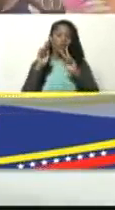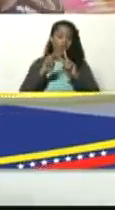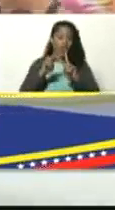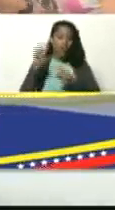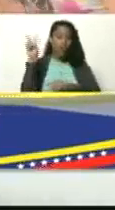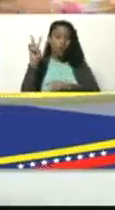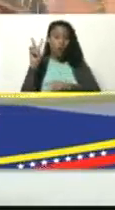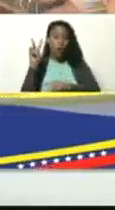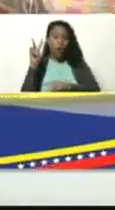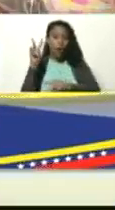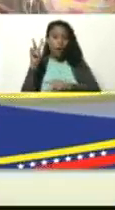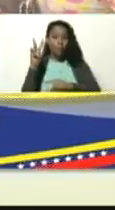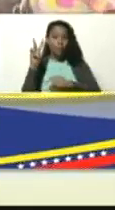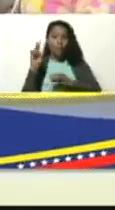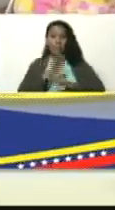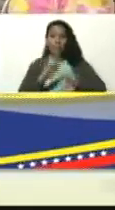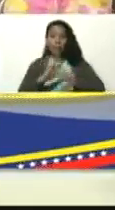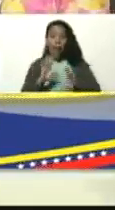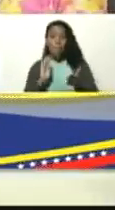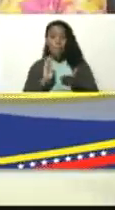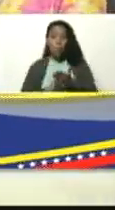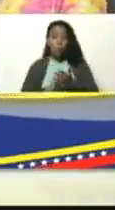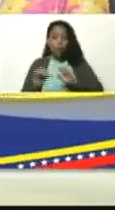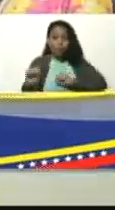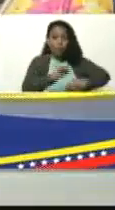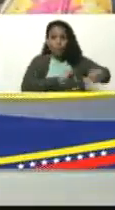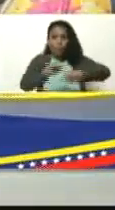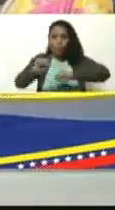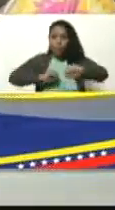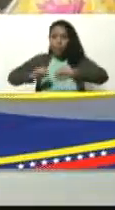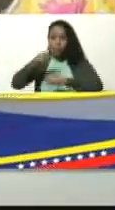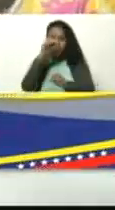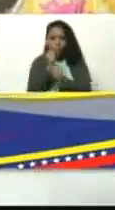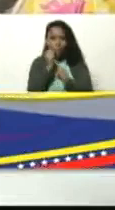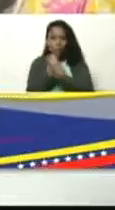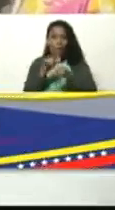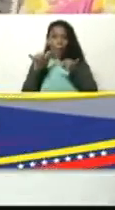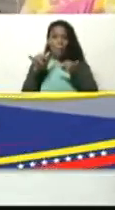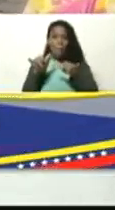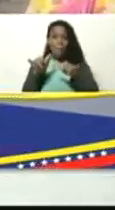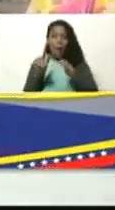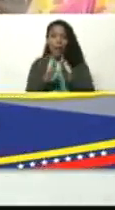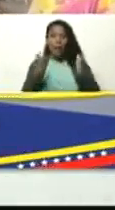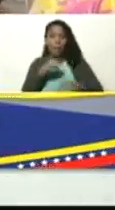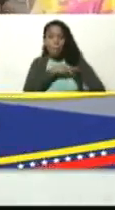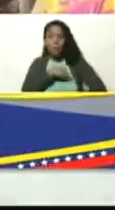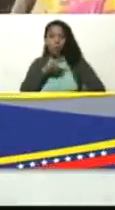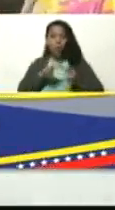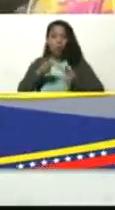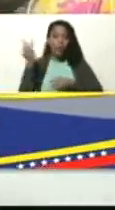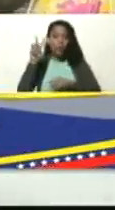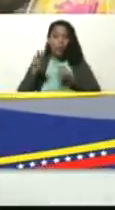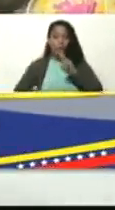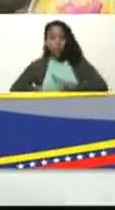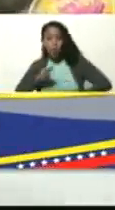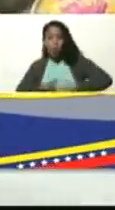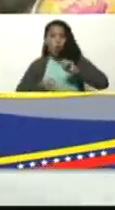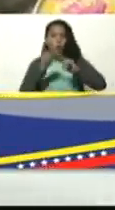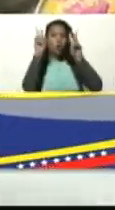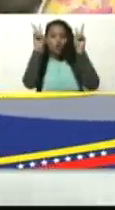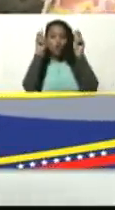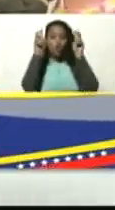capacidad ya instalada, y la misma Gran Misión Vivienda Venezuela construyendo algo